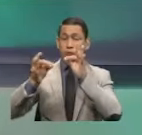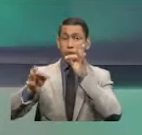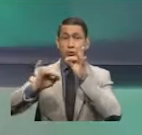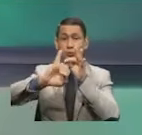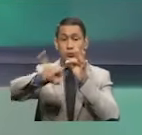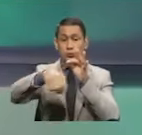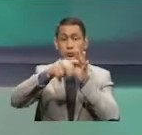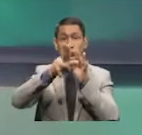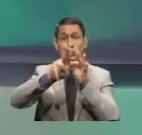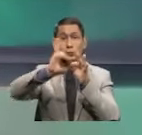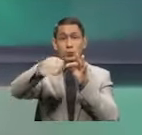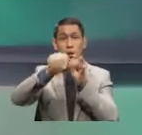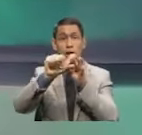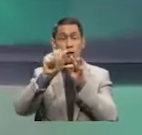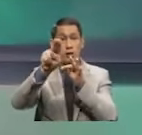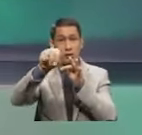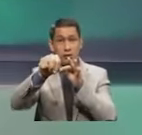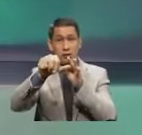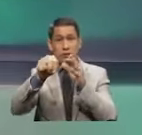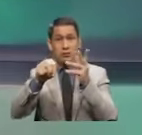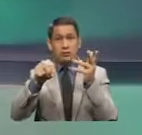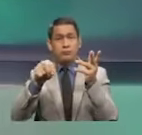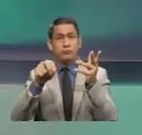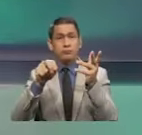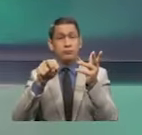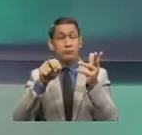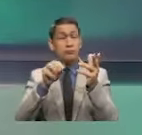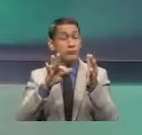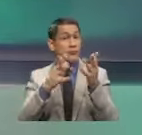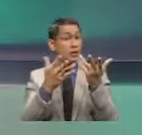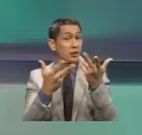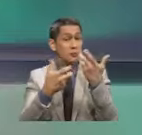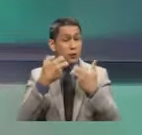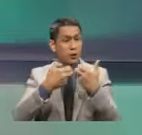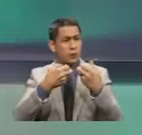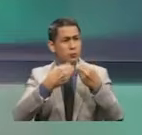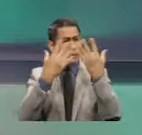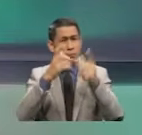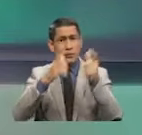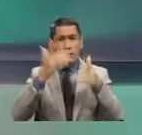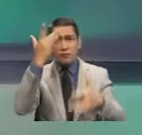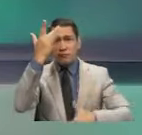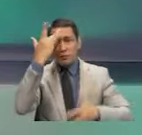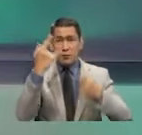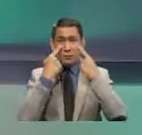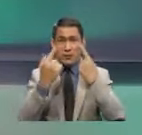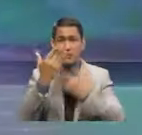las epidemias amenazan a la población. ¿Por qué? Se lo contamos. Adelante.